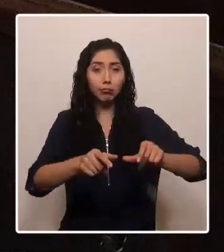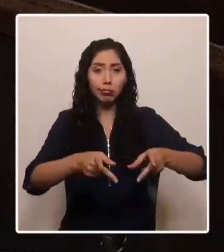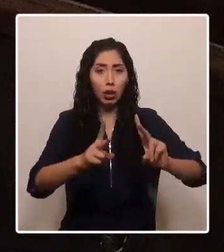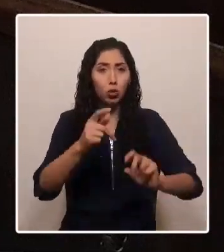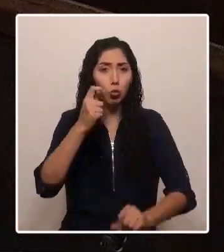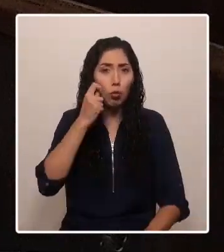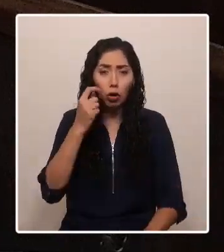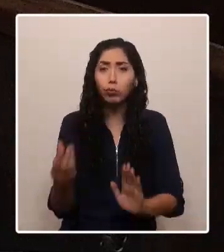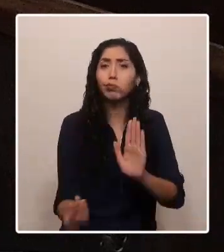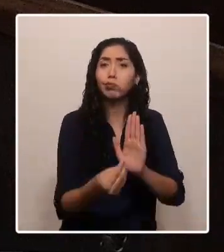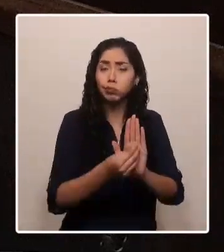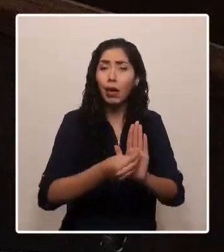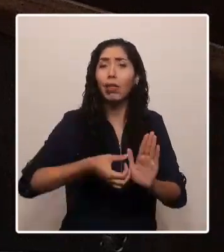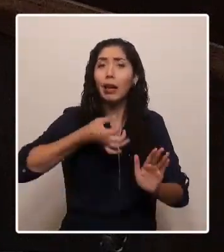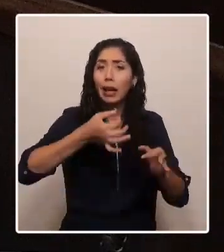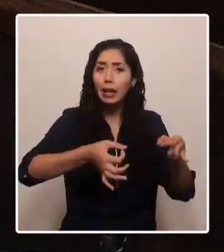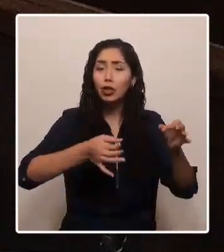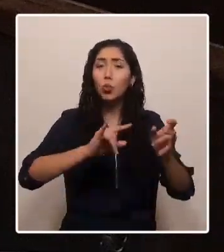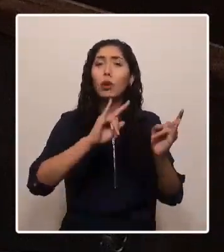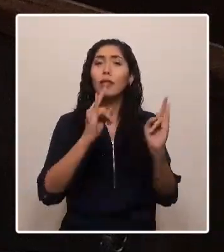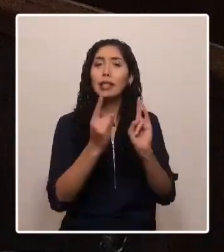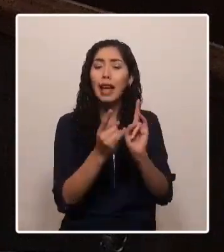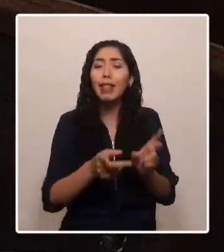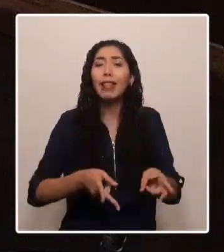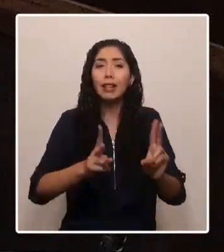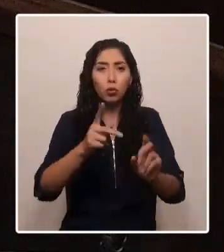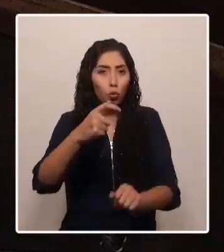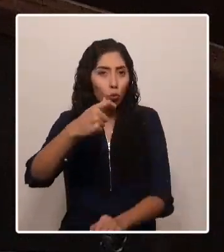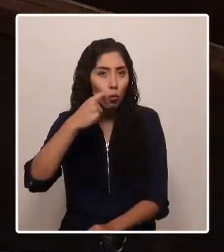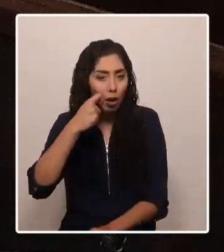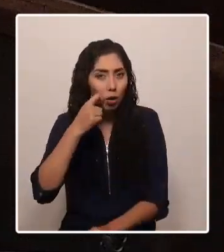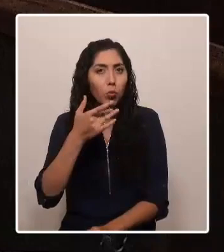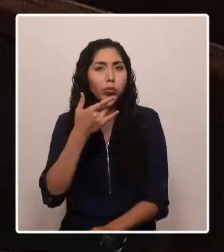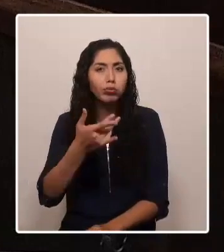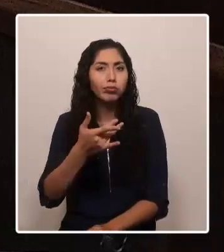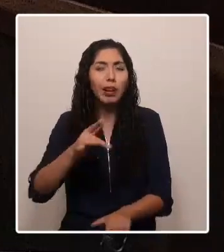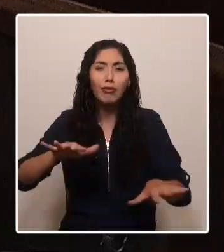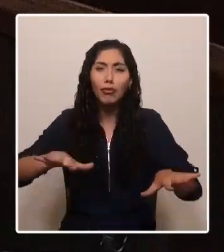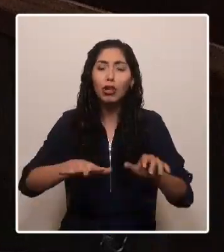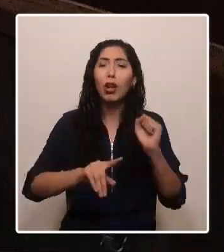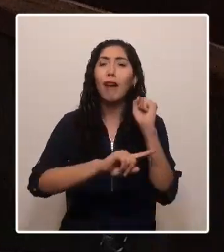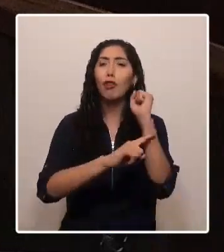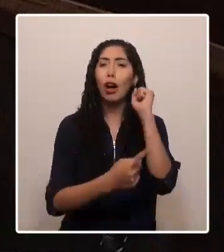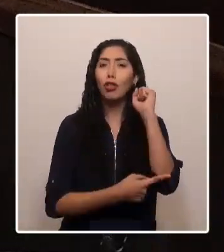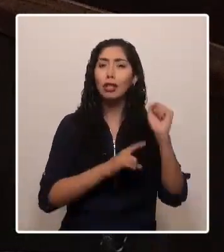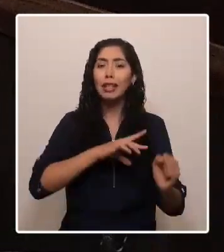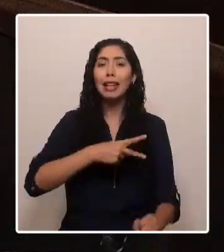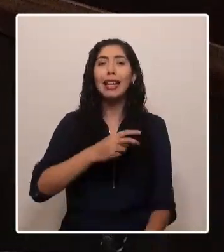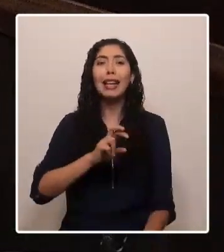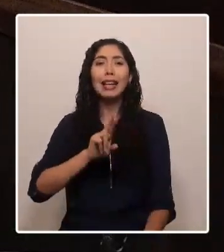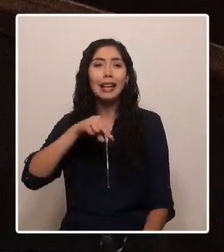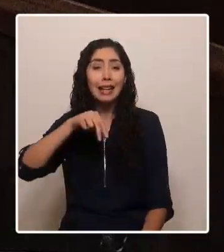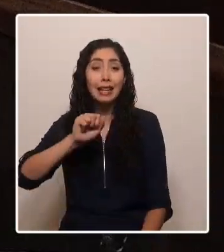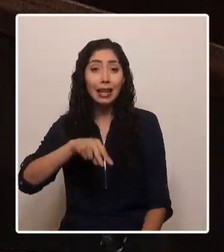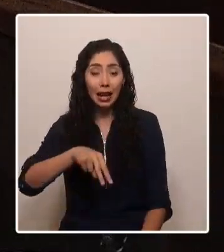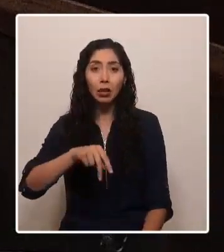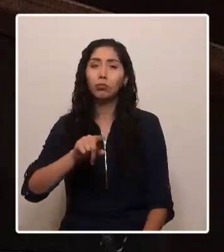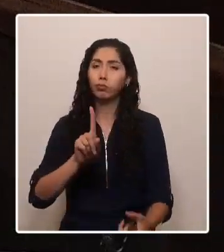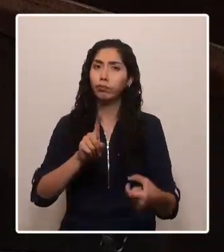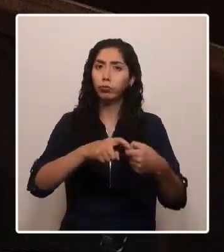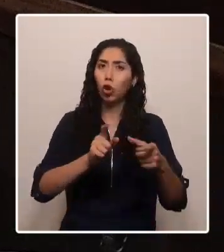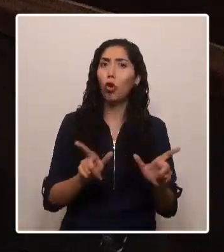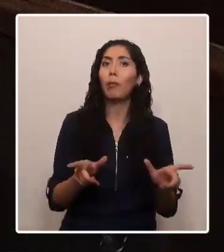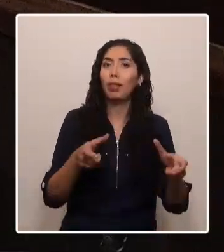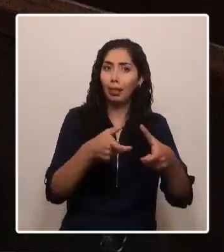Universal de Derechos Humanos gracias al ímpetu del destacado abogado chileno Hernán Santa Cruz, quien fue parte del comité redactor de la declaración.